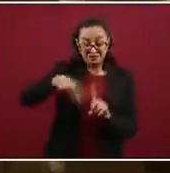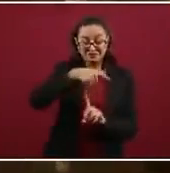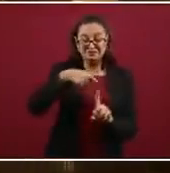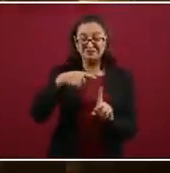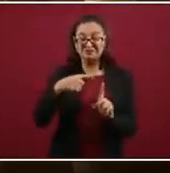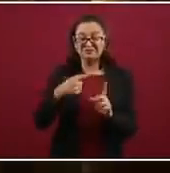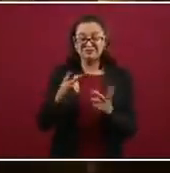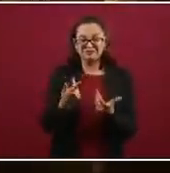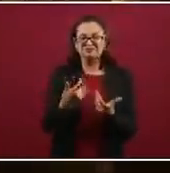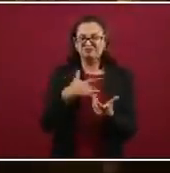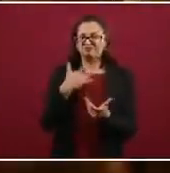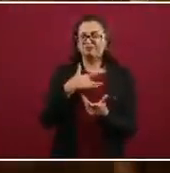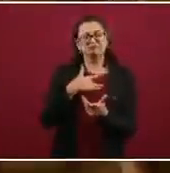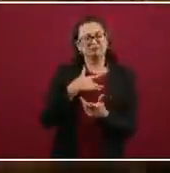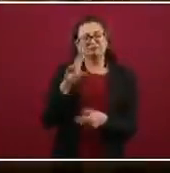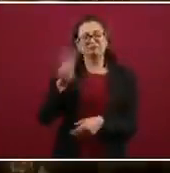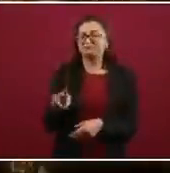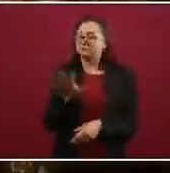el contenido de una guerra social,